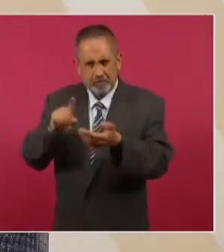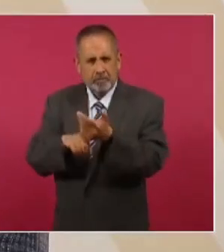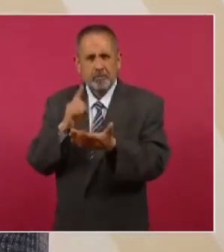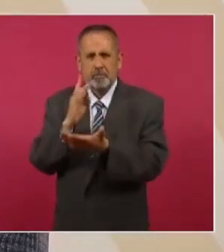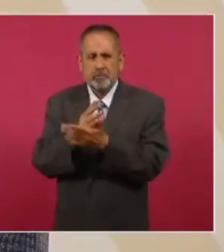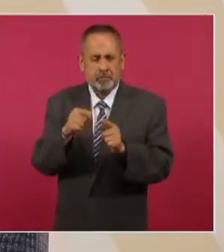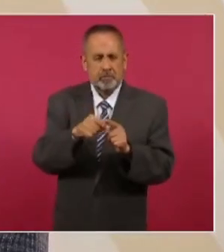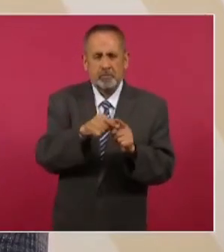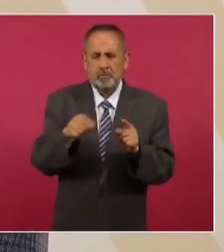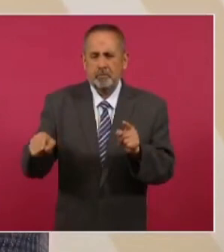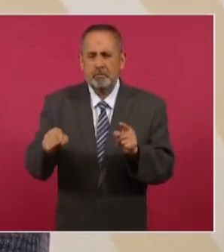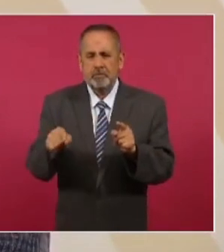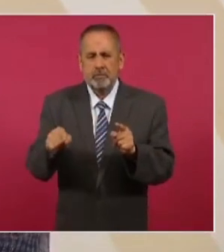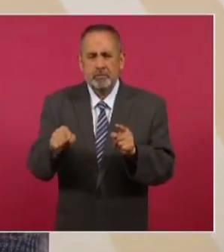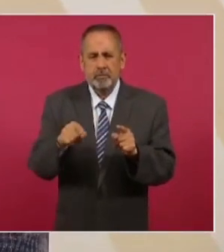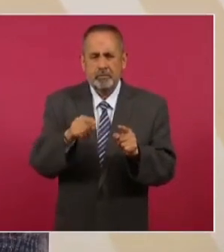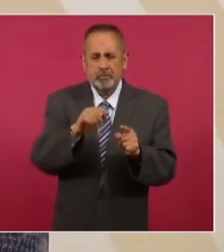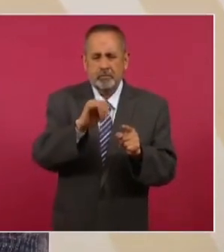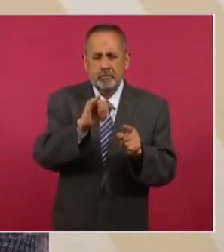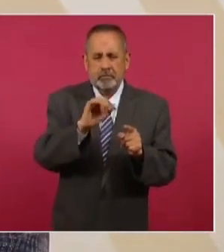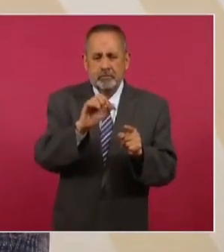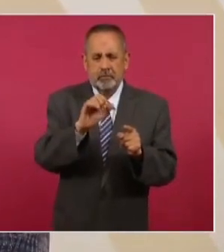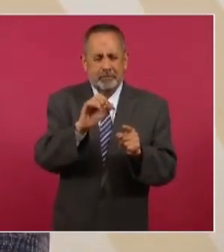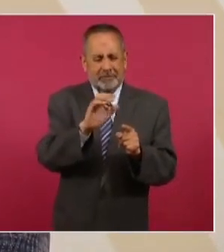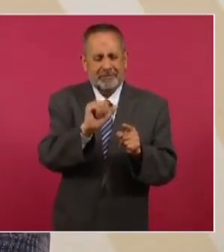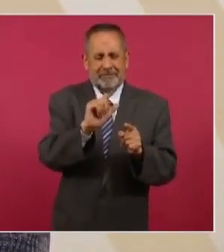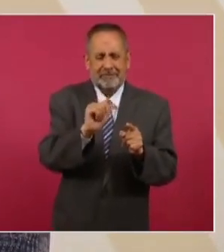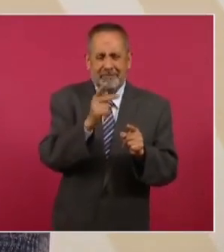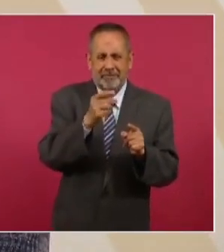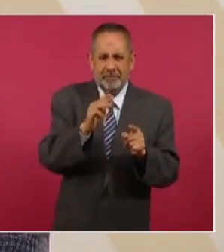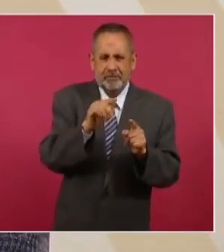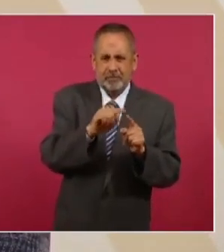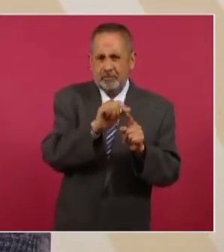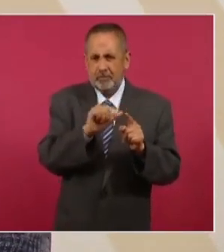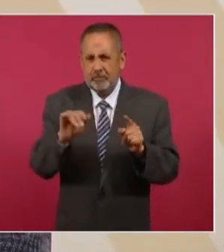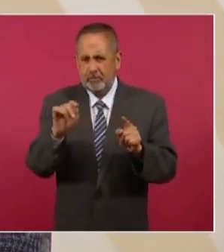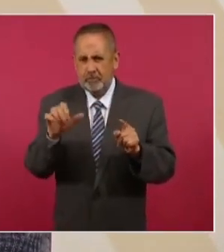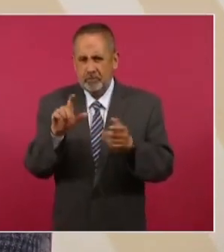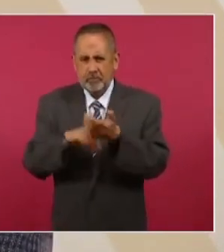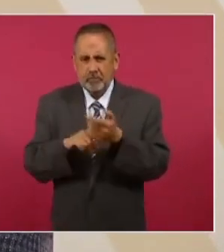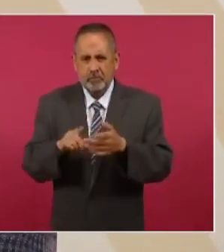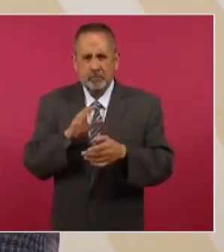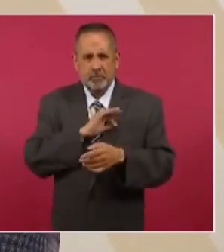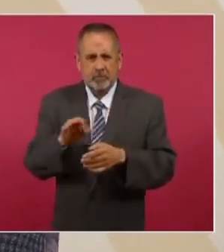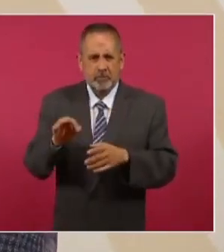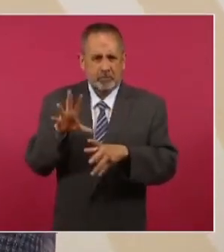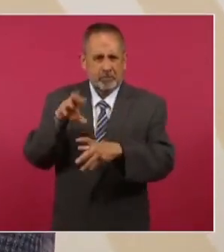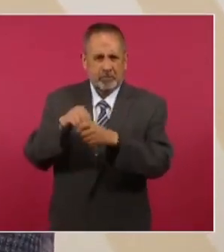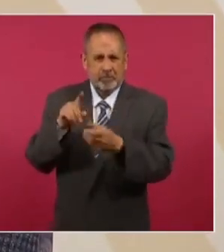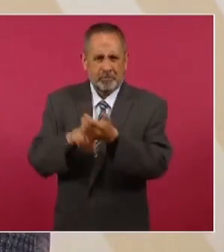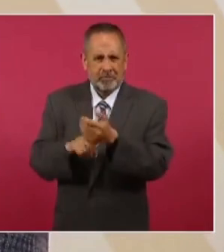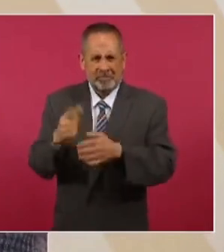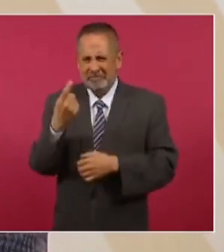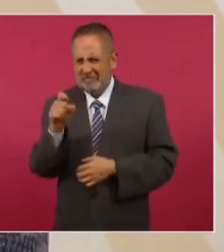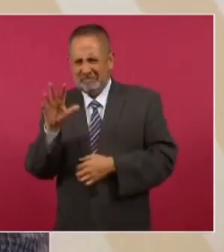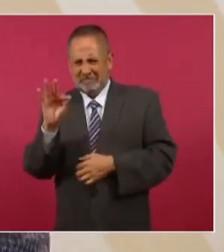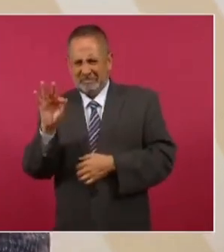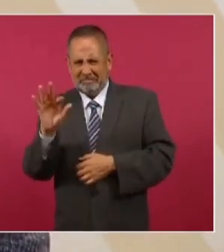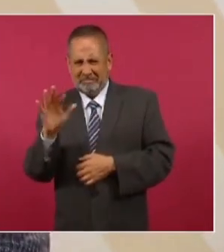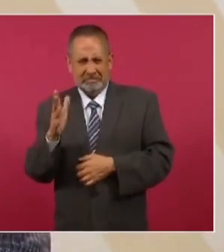en el tramo de Xpujil a Calakmul hoy? en ese tramo 140